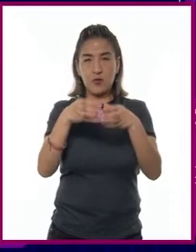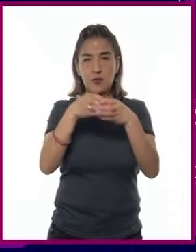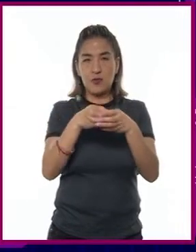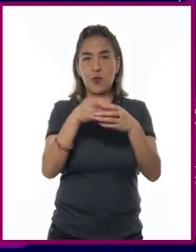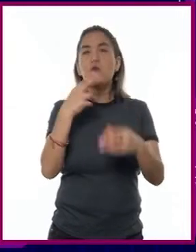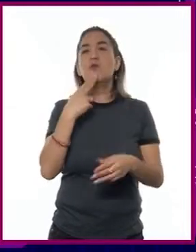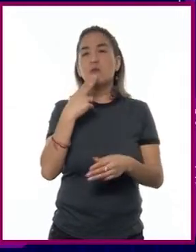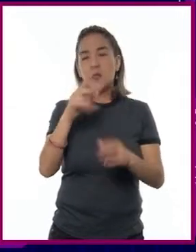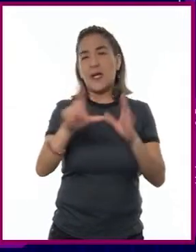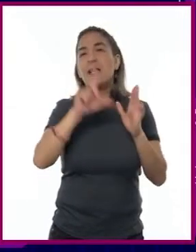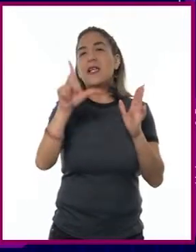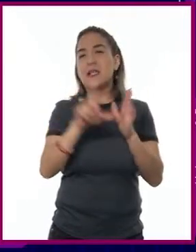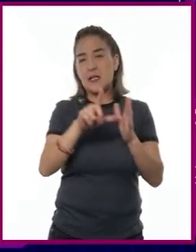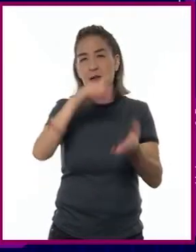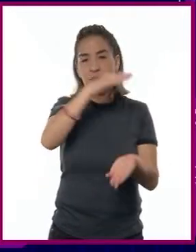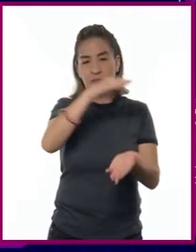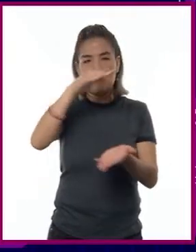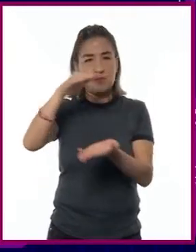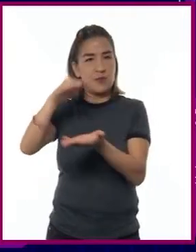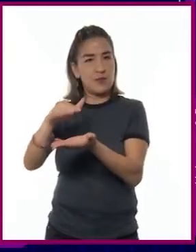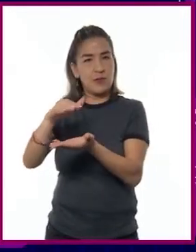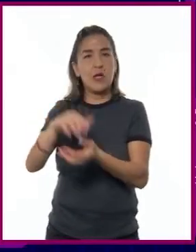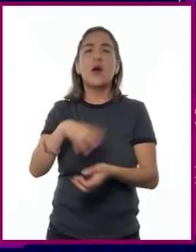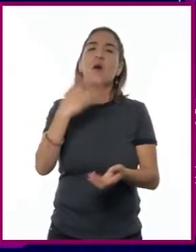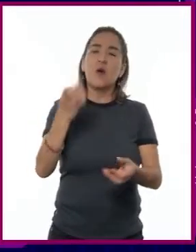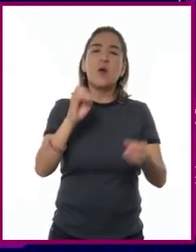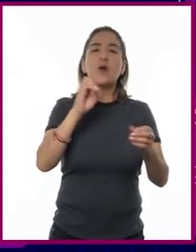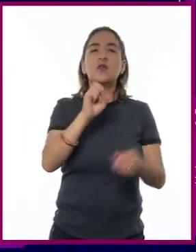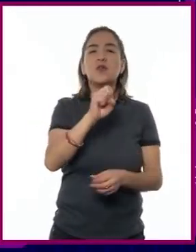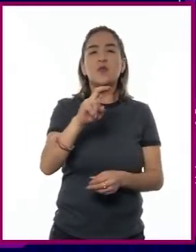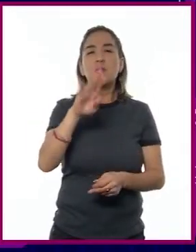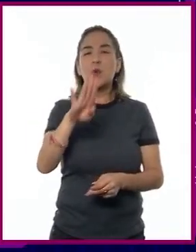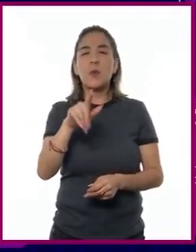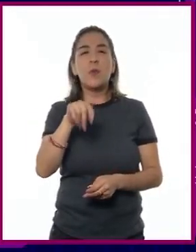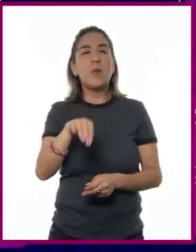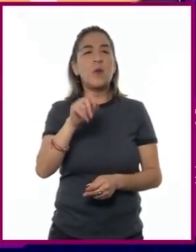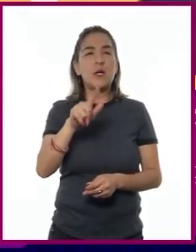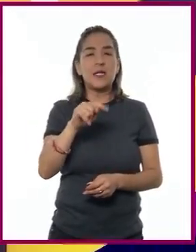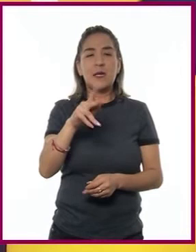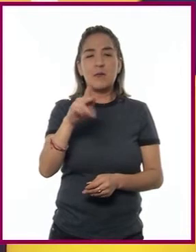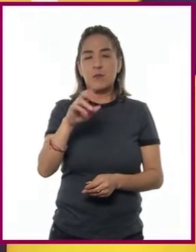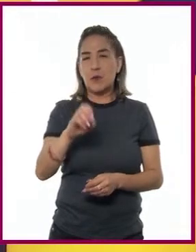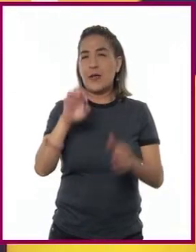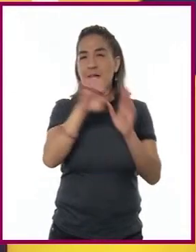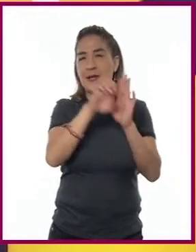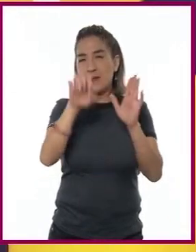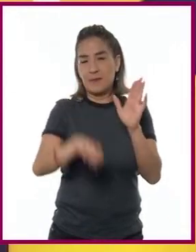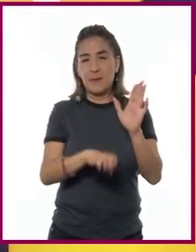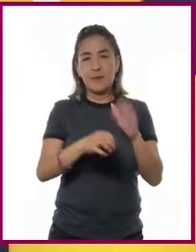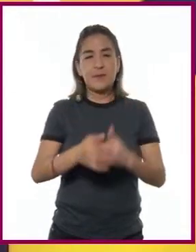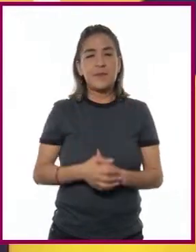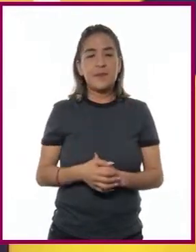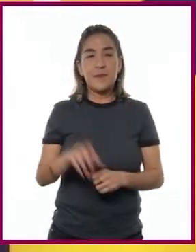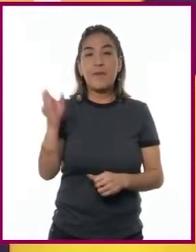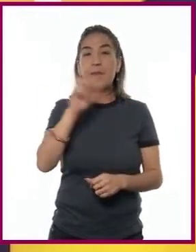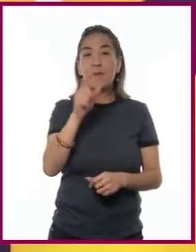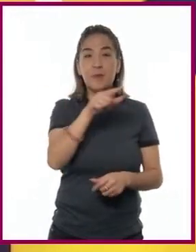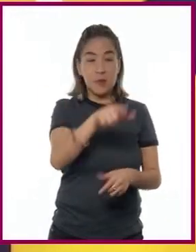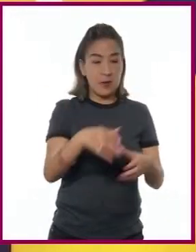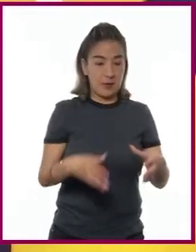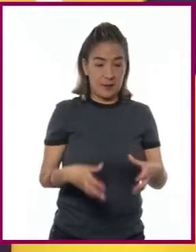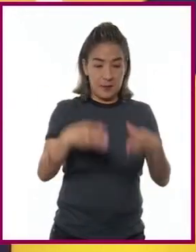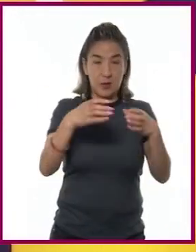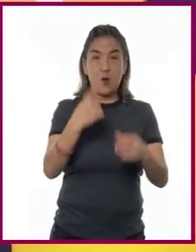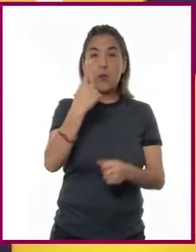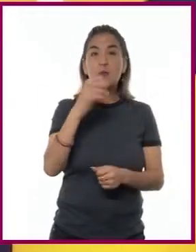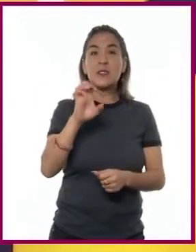litro, o sus múltiplos y submúltiplos. Por ejemplo, al espacio de un